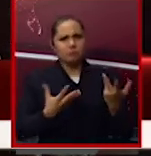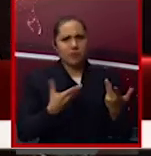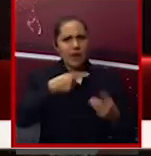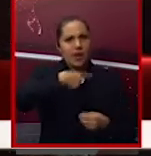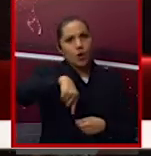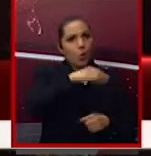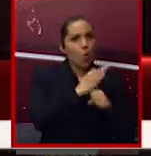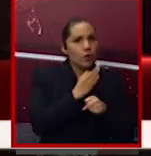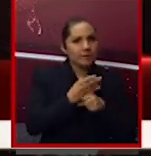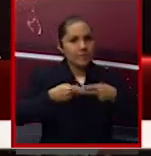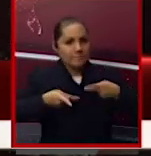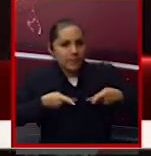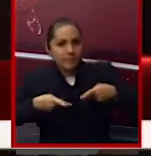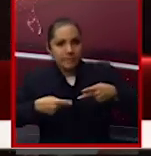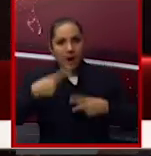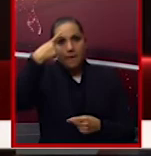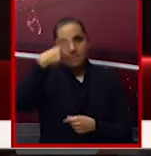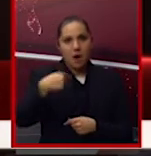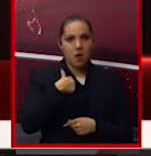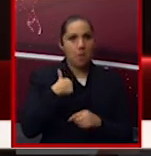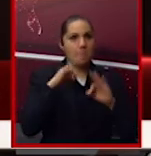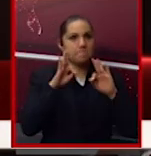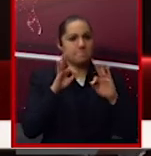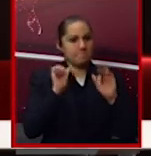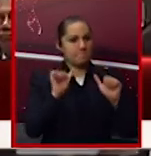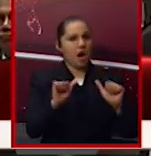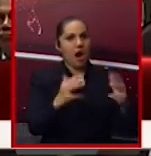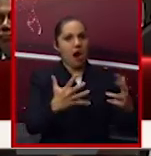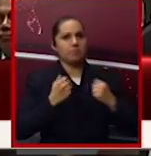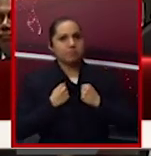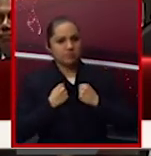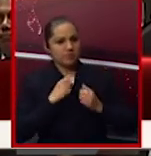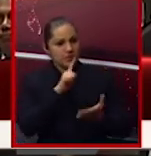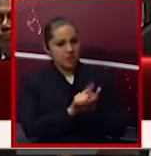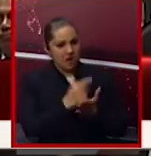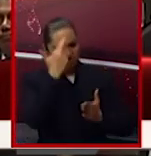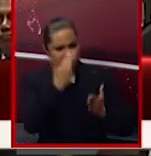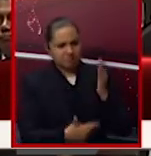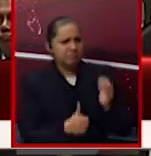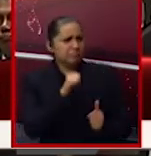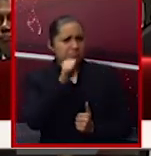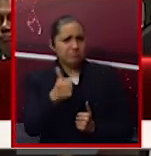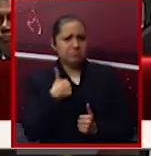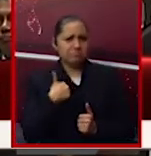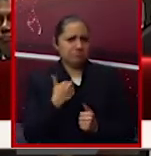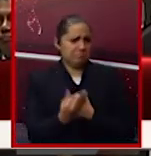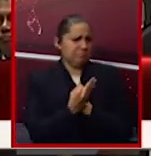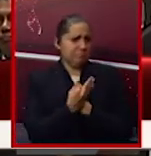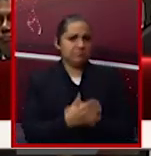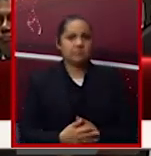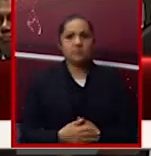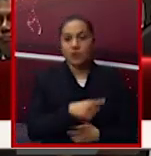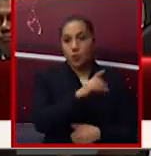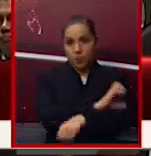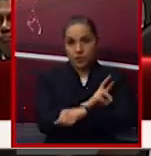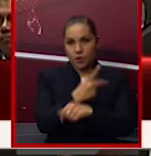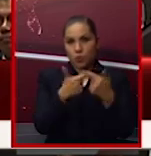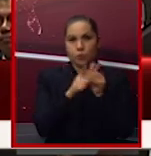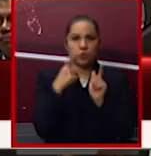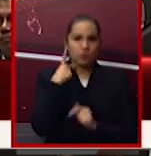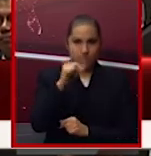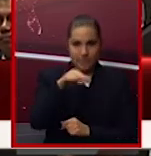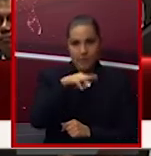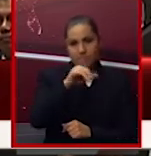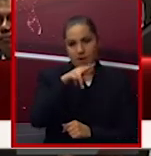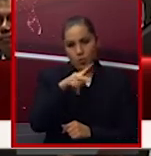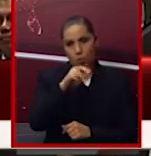en la impunidad y en la opulencia. En su intervención, el coordinador del Partido Acción Nacional, Marco Cortés Mendoza, habló